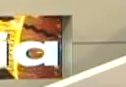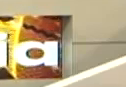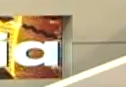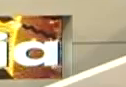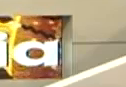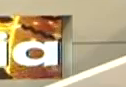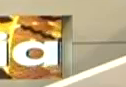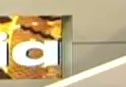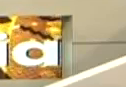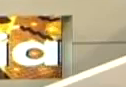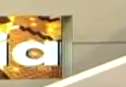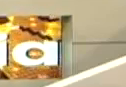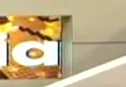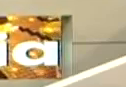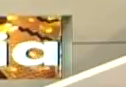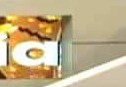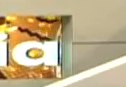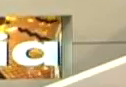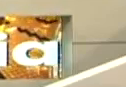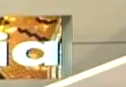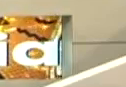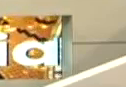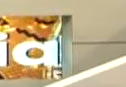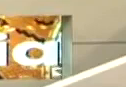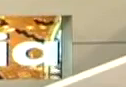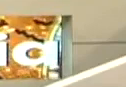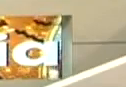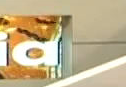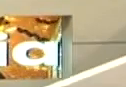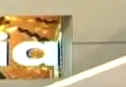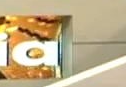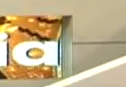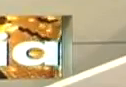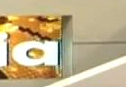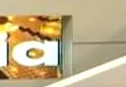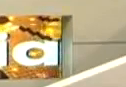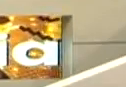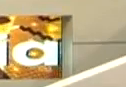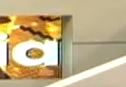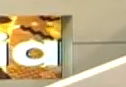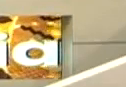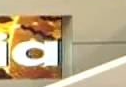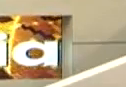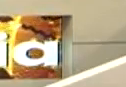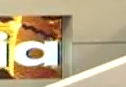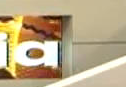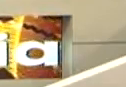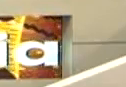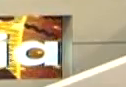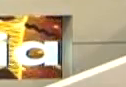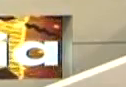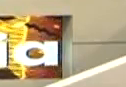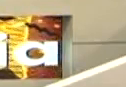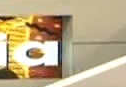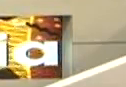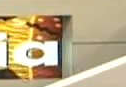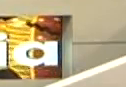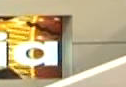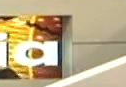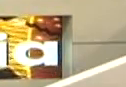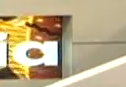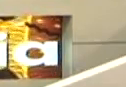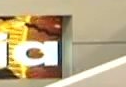roja además de destacar esta Victoria política que ha tenido el gobierno bolivariano no solamente por la renovación del liderazgo del partido